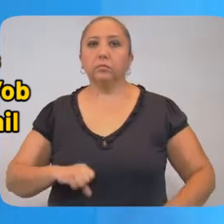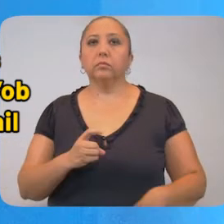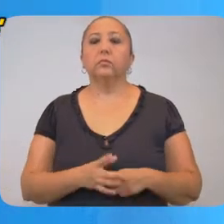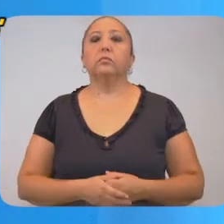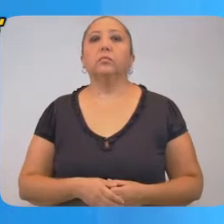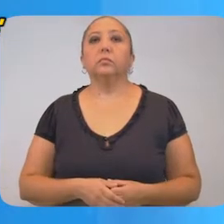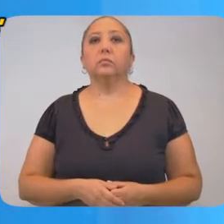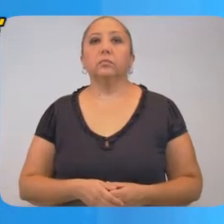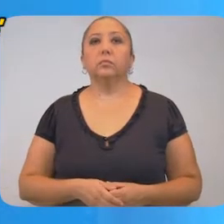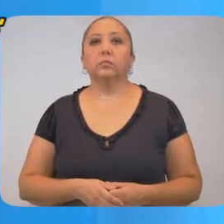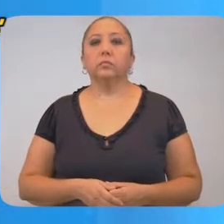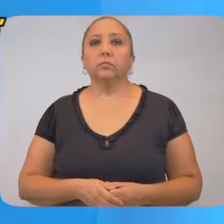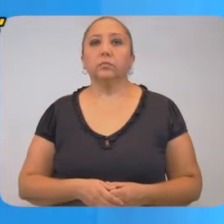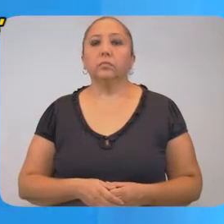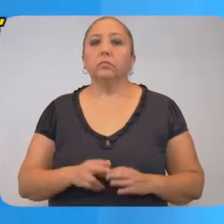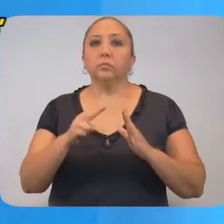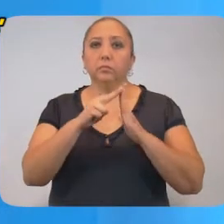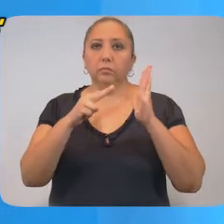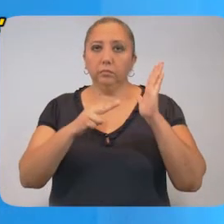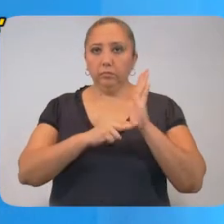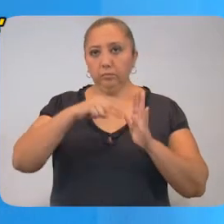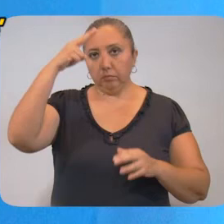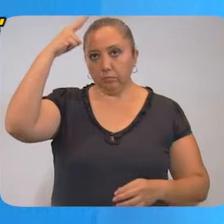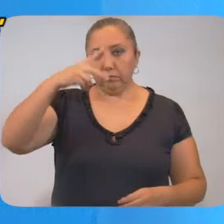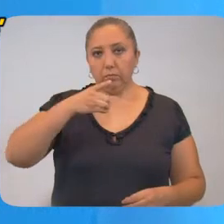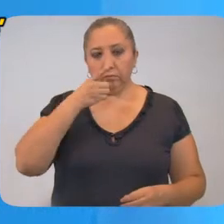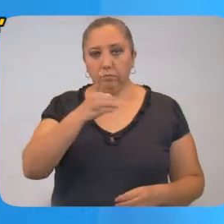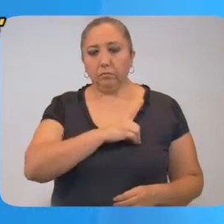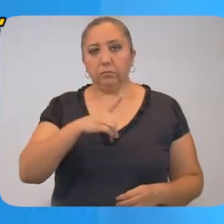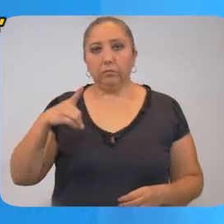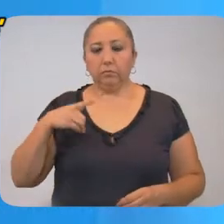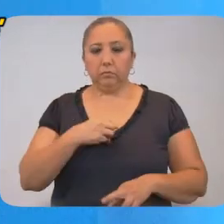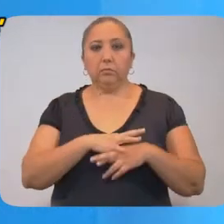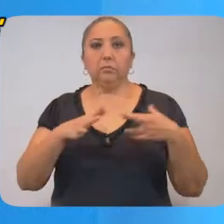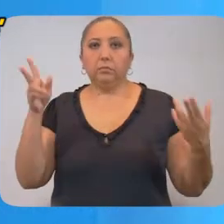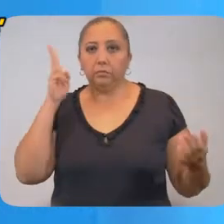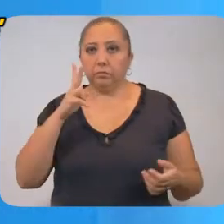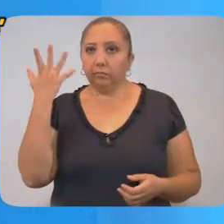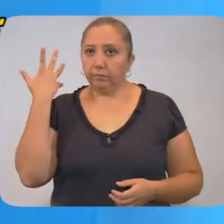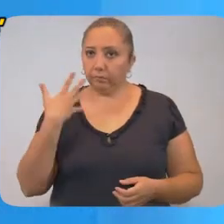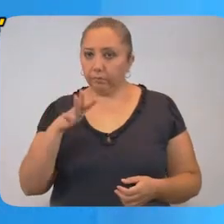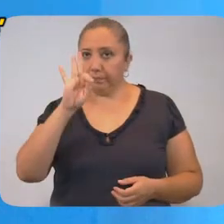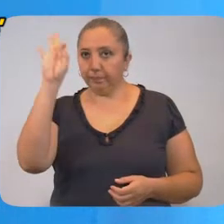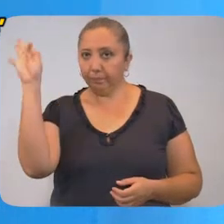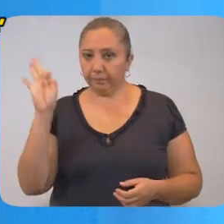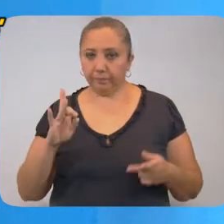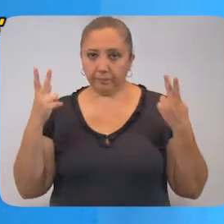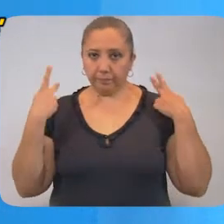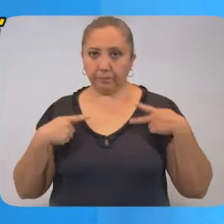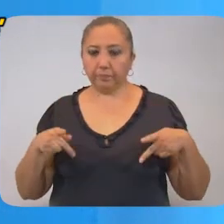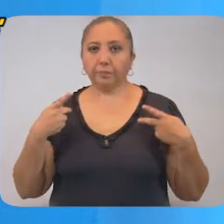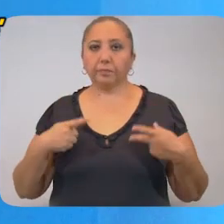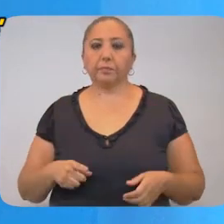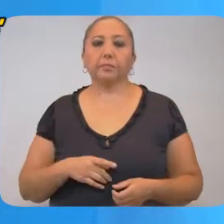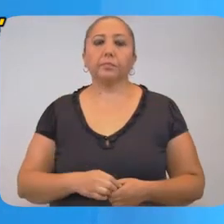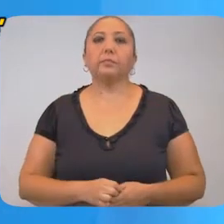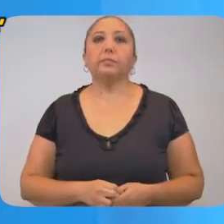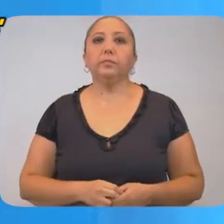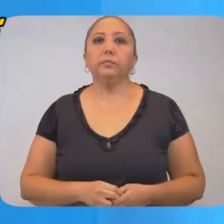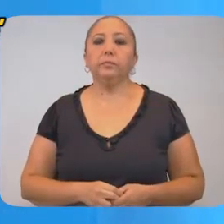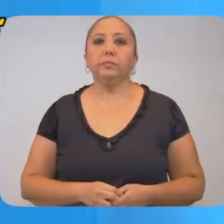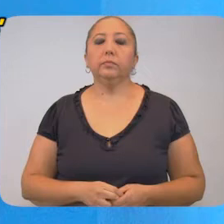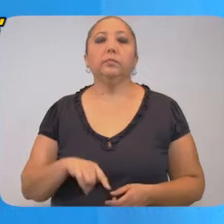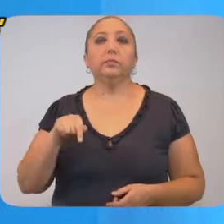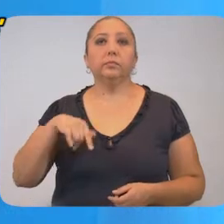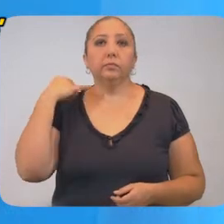actividades. La norma de la Federación marca que se deben realizar pruebas al 10% de los pacientes sintomáticos sospechosos,